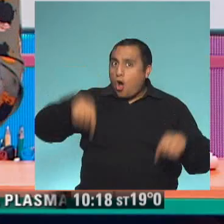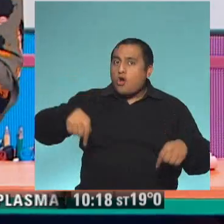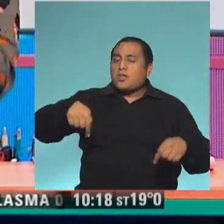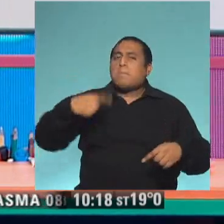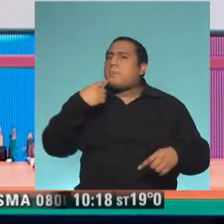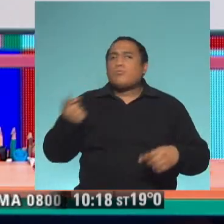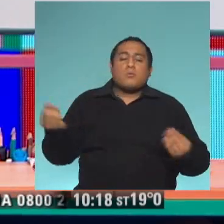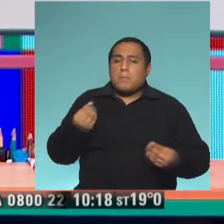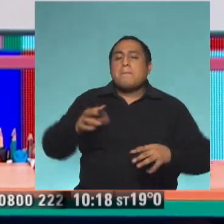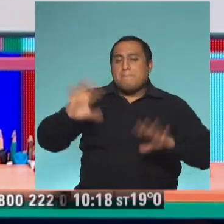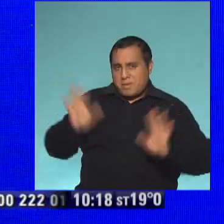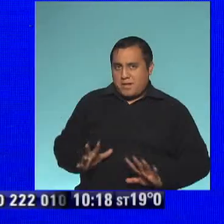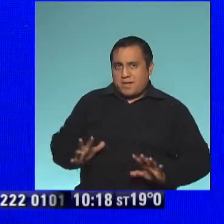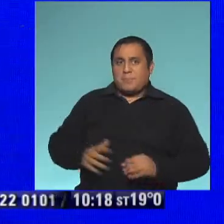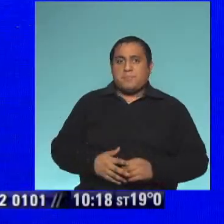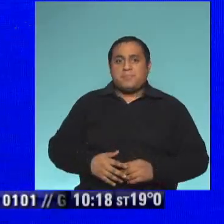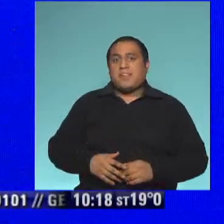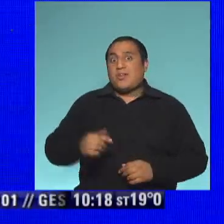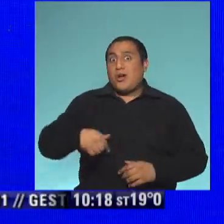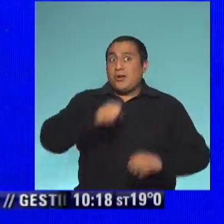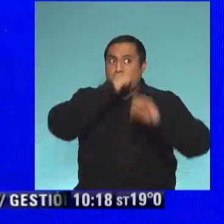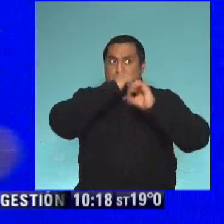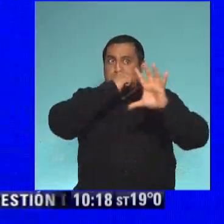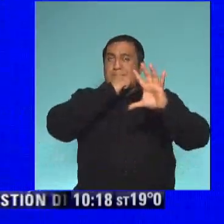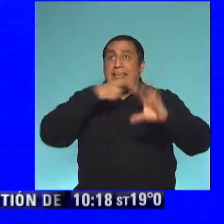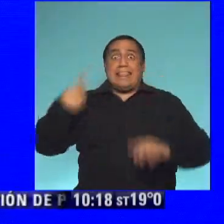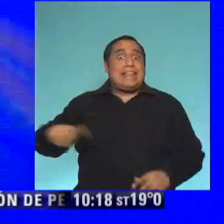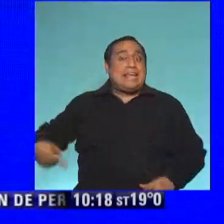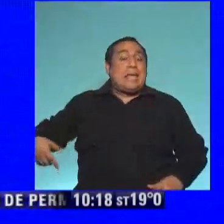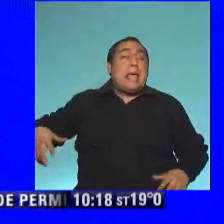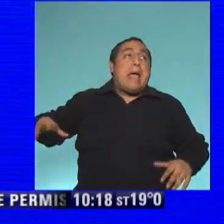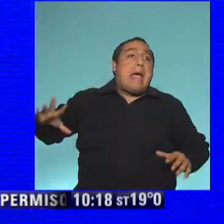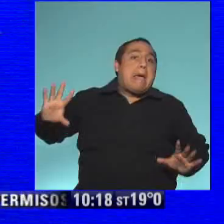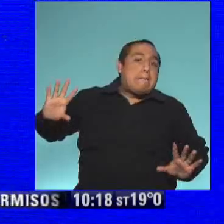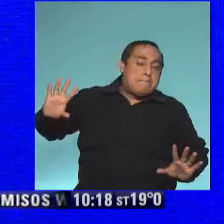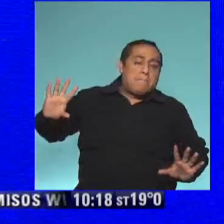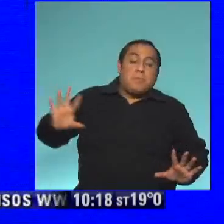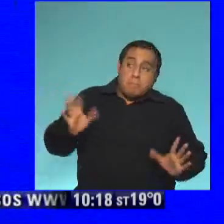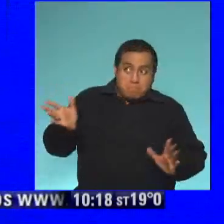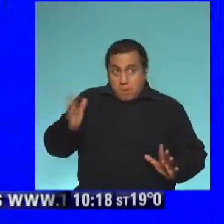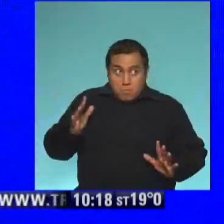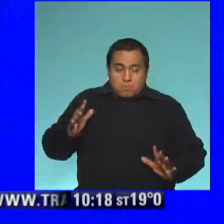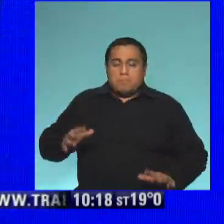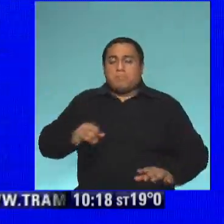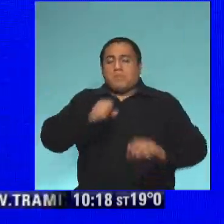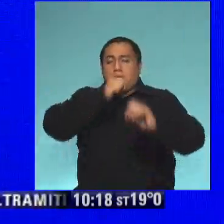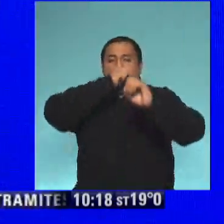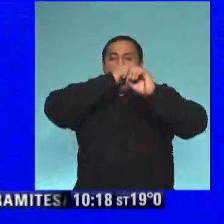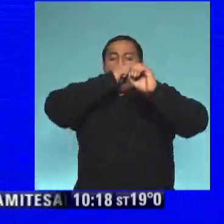día. Me preparo. Prepárese. ¿Qué va a sonar hoy en mi trompeta mágica? Bueno, vamos, ¿eh?